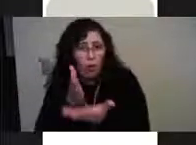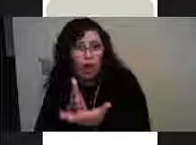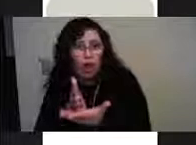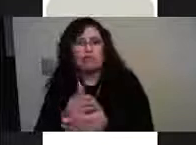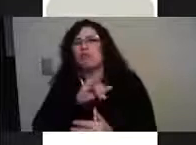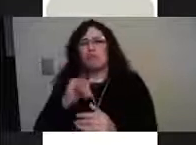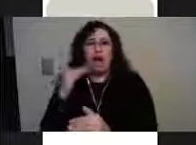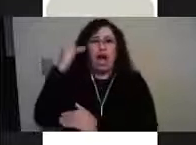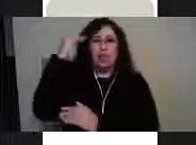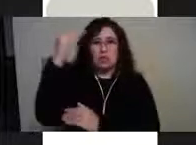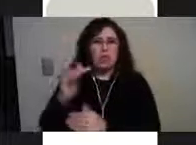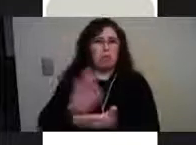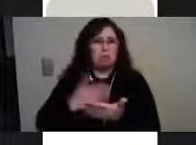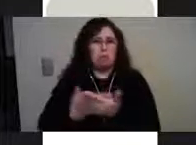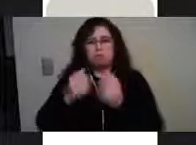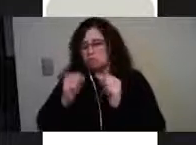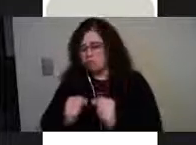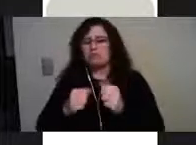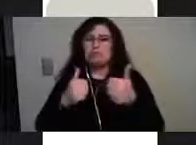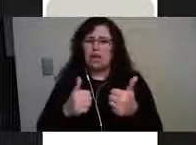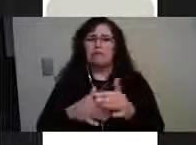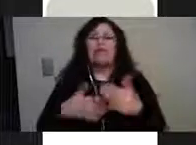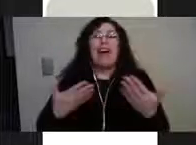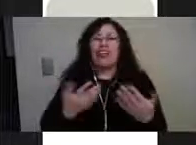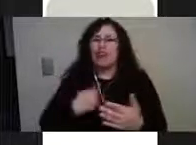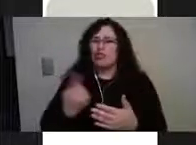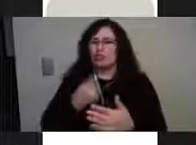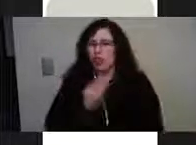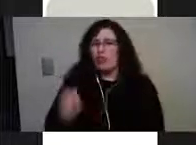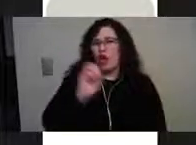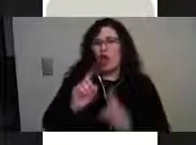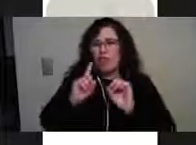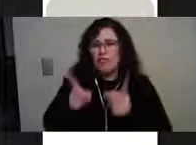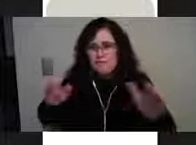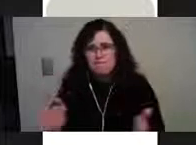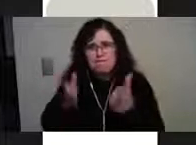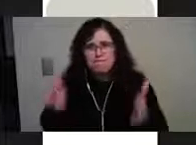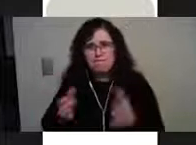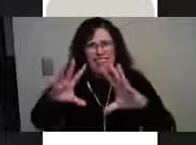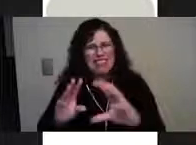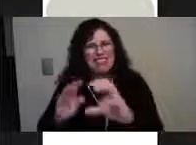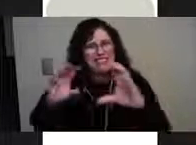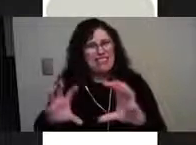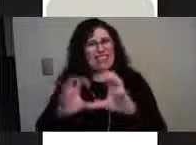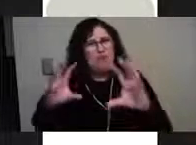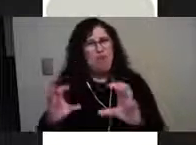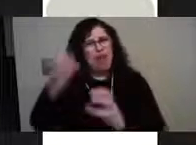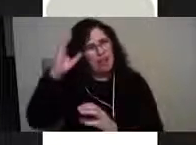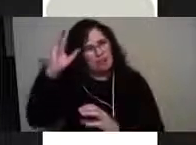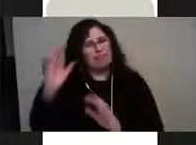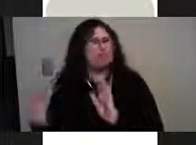¿ya? Y es una de nuestras principales funciones justamente al tratar niños con este tipo de